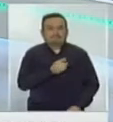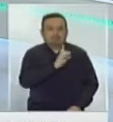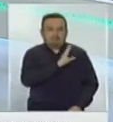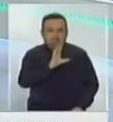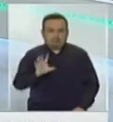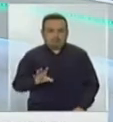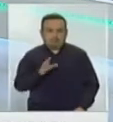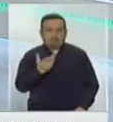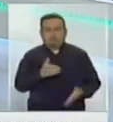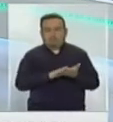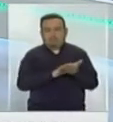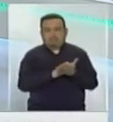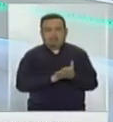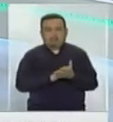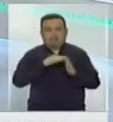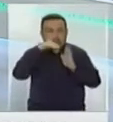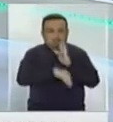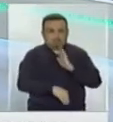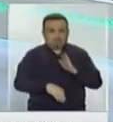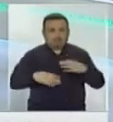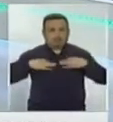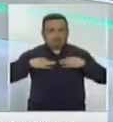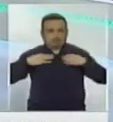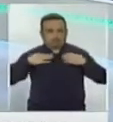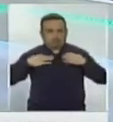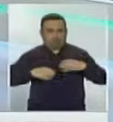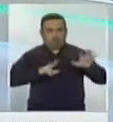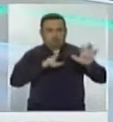rubro, donde mira, por ejemplo, la caída de vestuario,